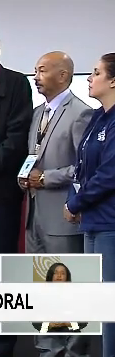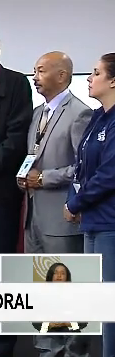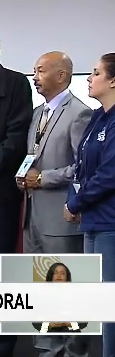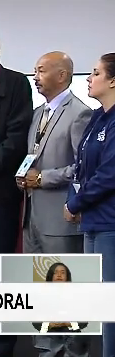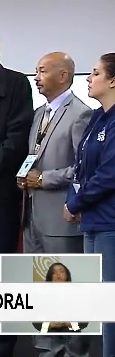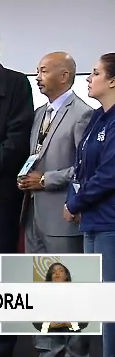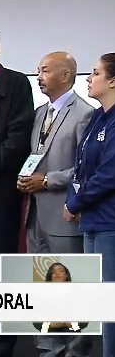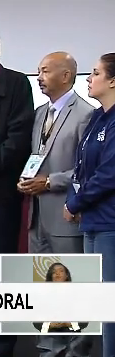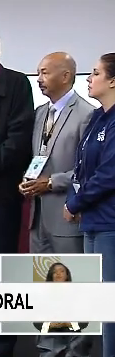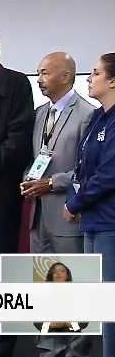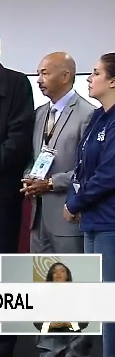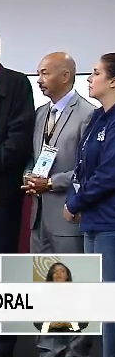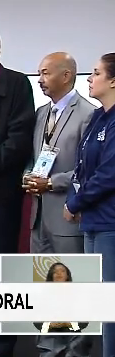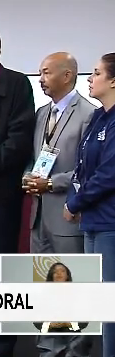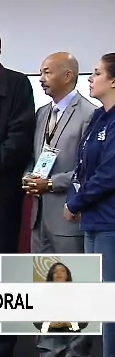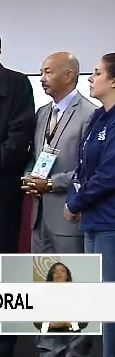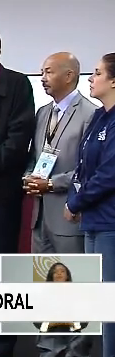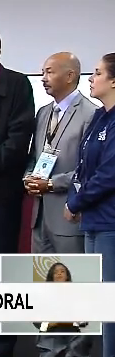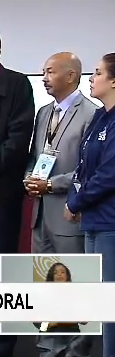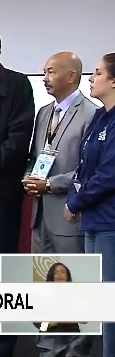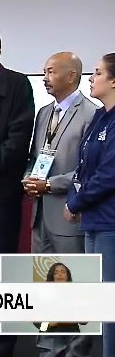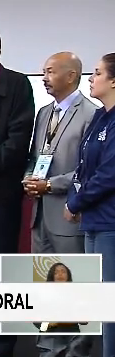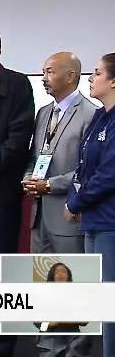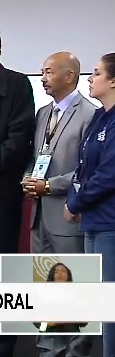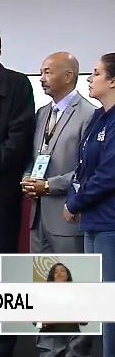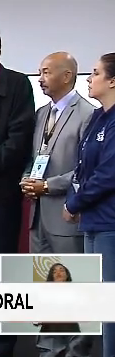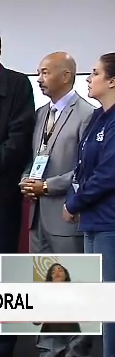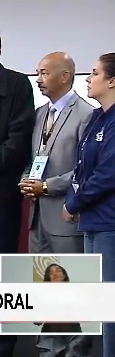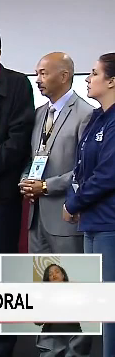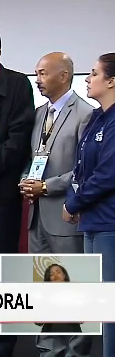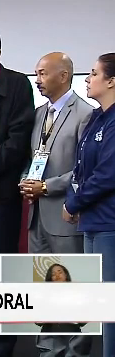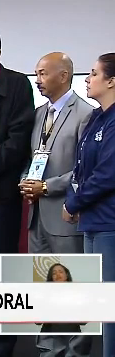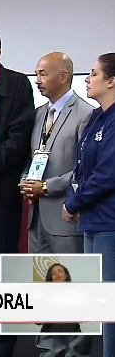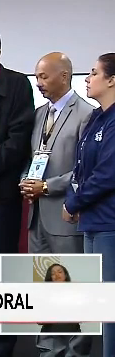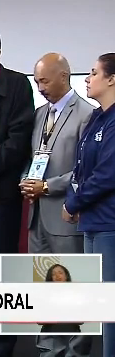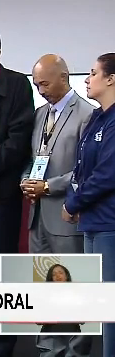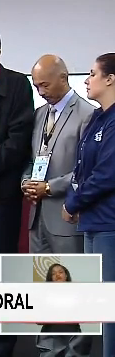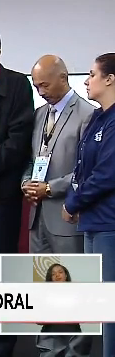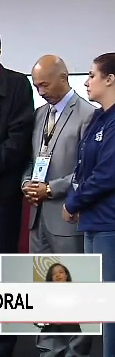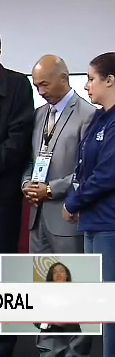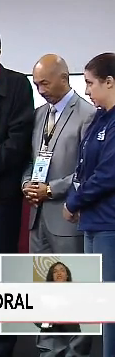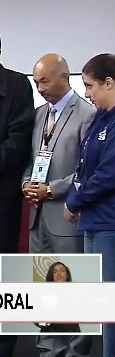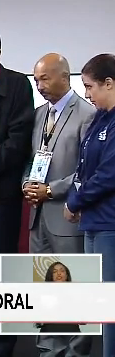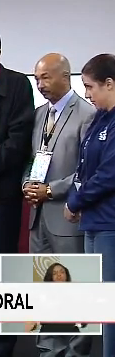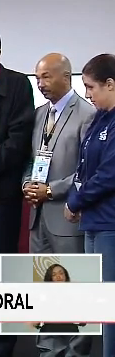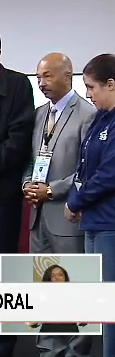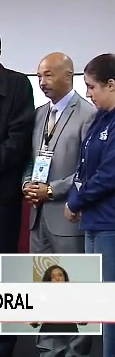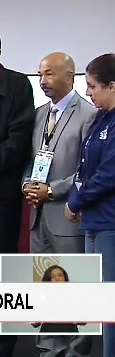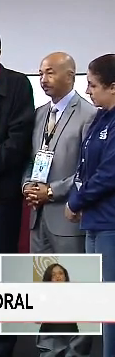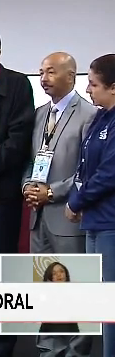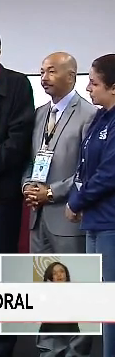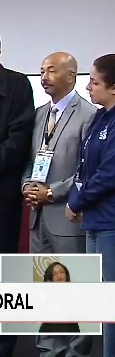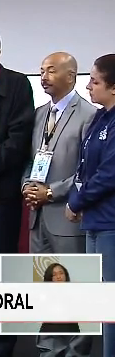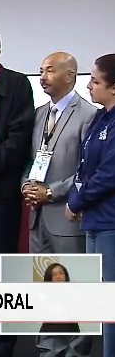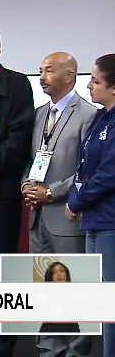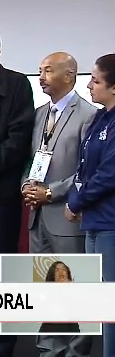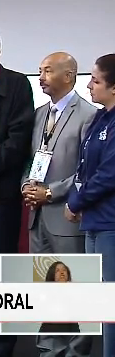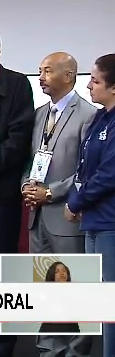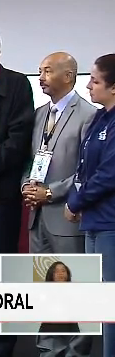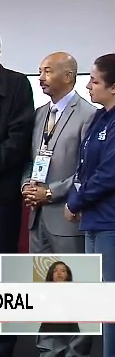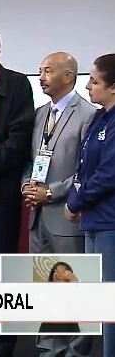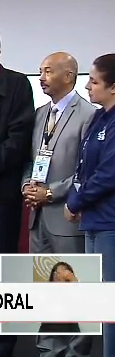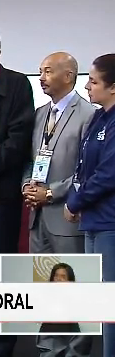Fíjense bien, les repito de nuevo, nosotros motivamos a la transparencia, a que todo va a salir